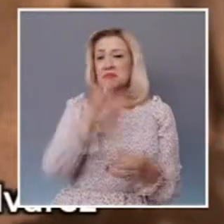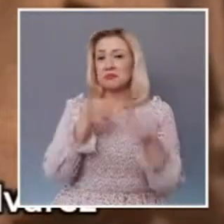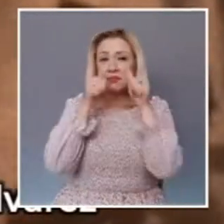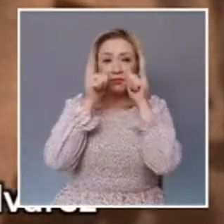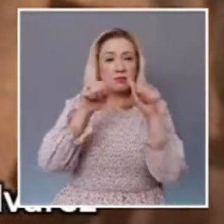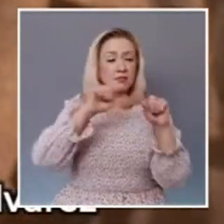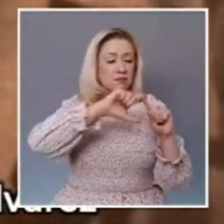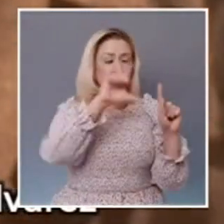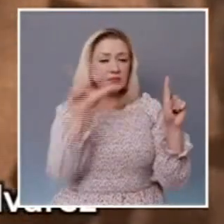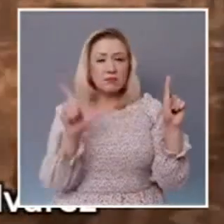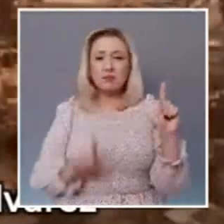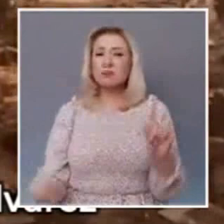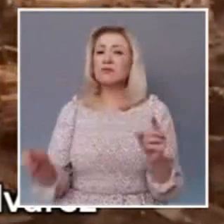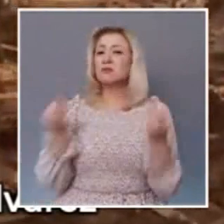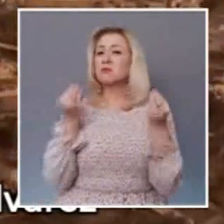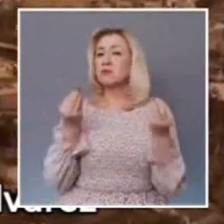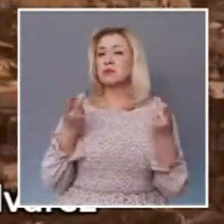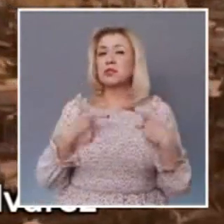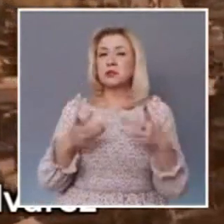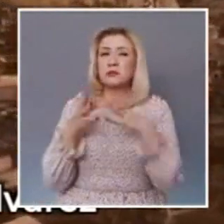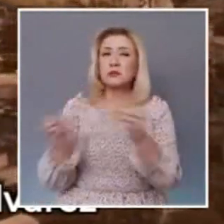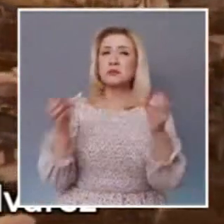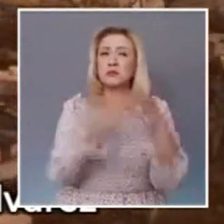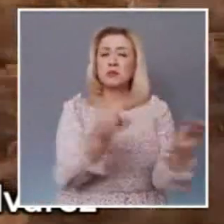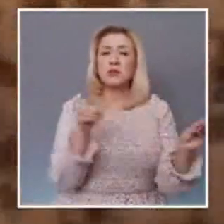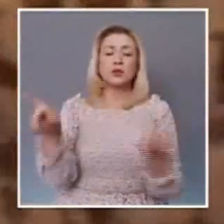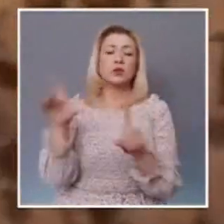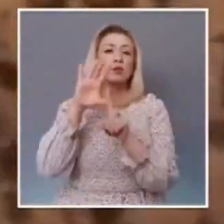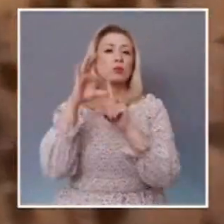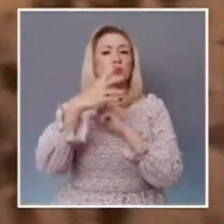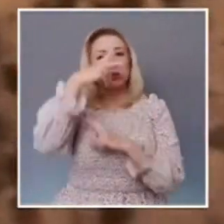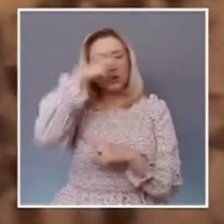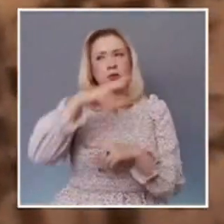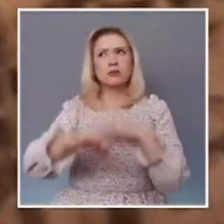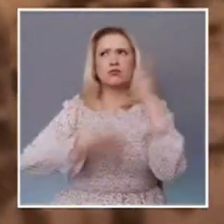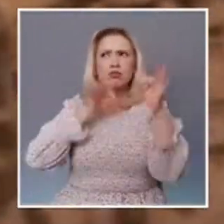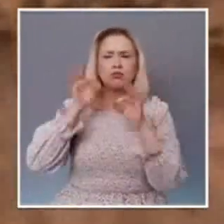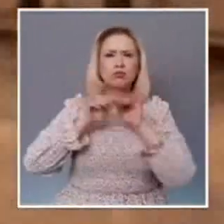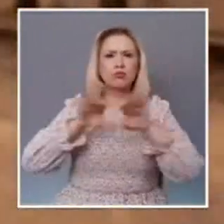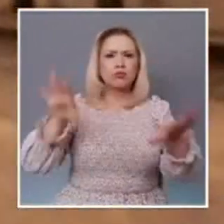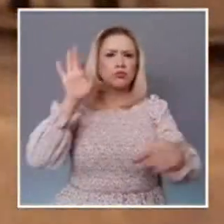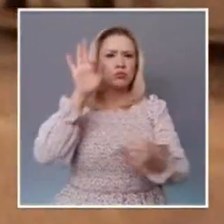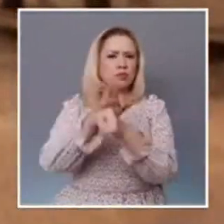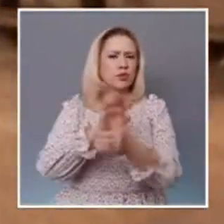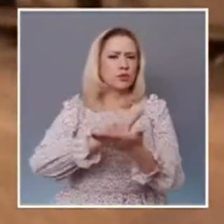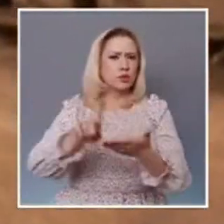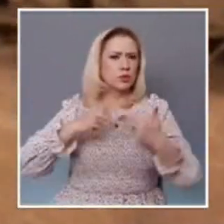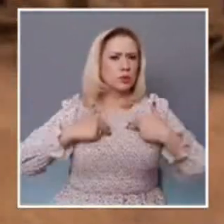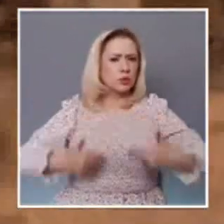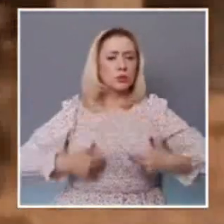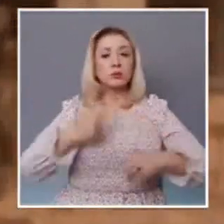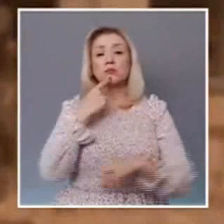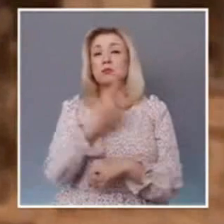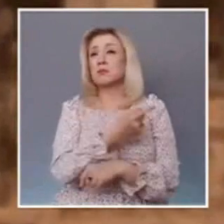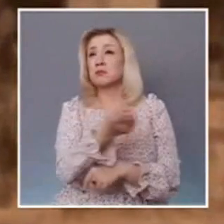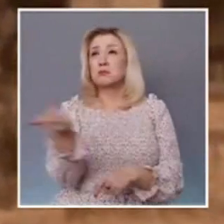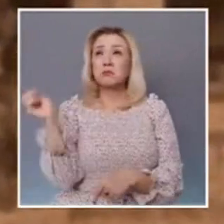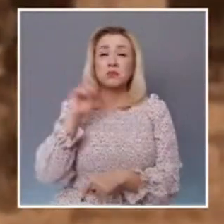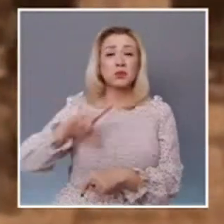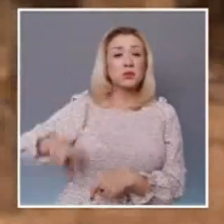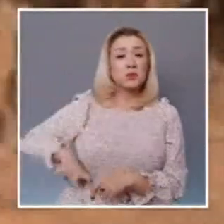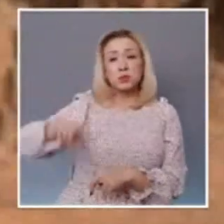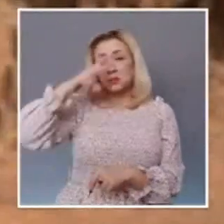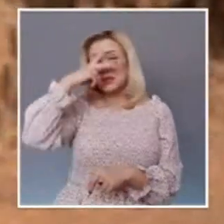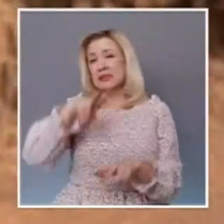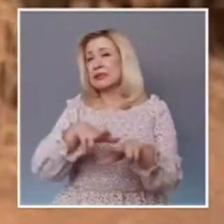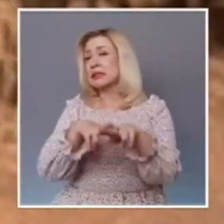consideró la Comisión Mexicana de Defensa y Promoción de los Derechos Humanos. Advirtió que ninguna de las autoridades del Estado mexicano se ha tomado